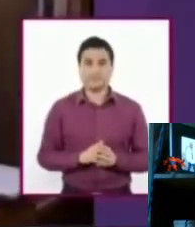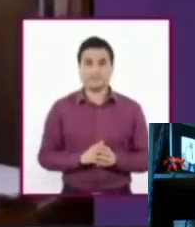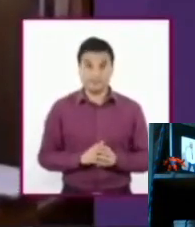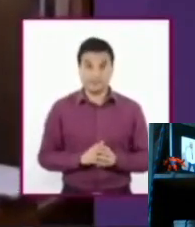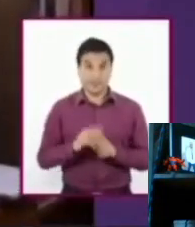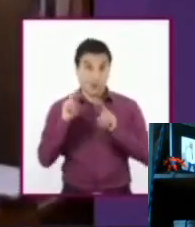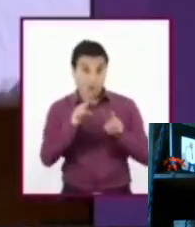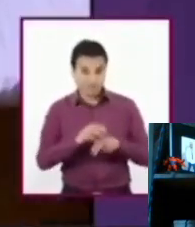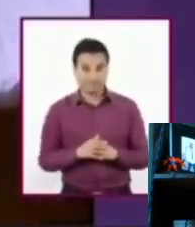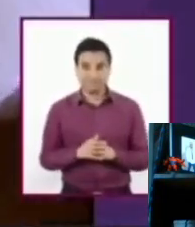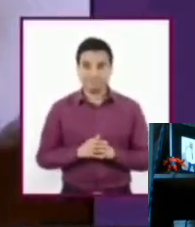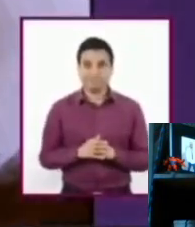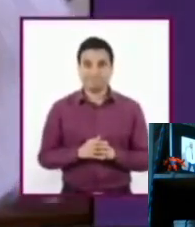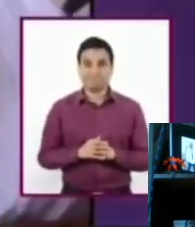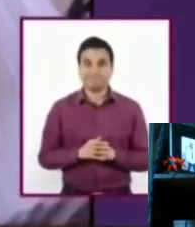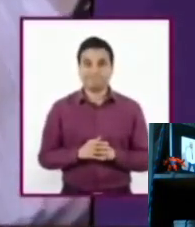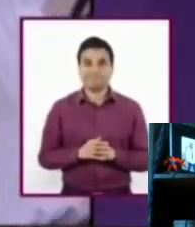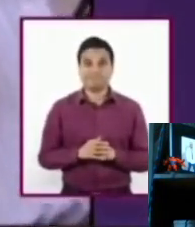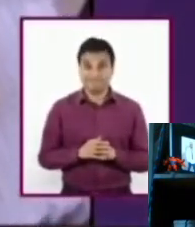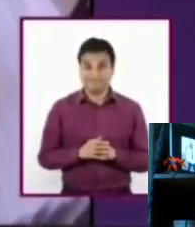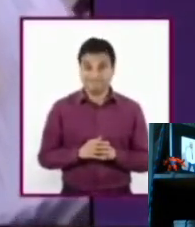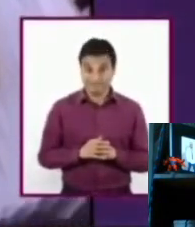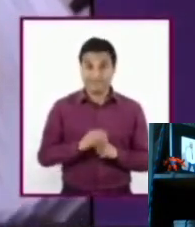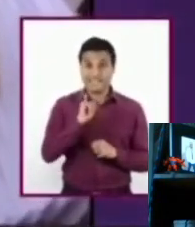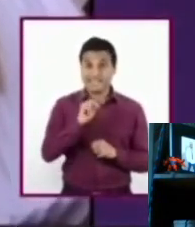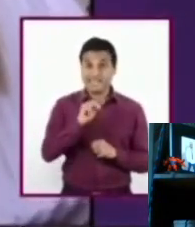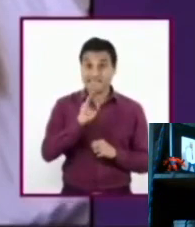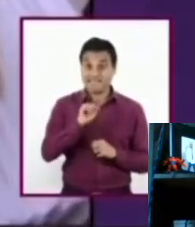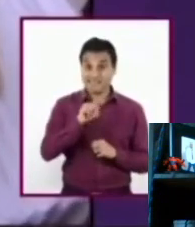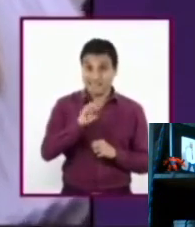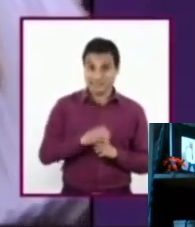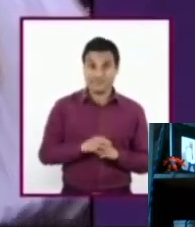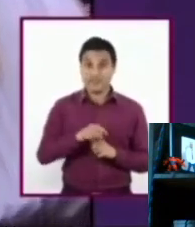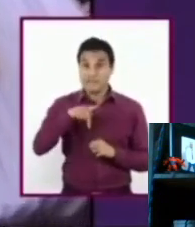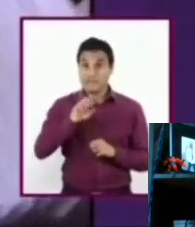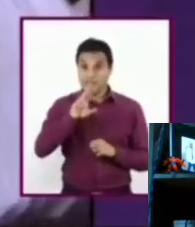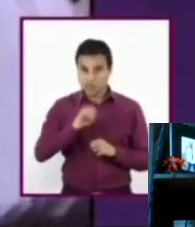bach infantes petro apagados